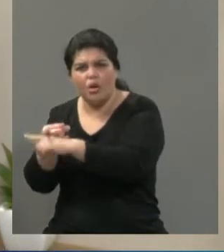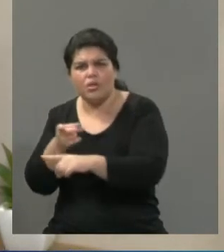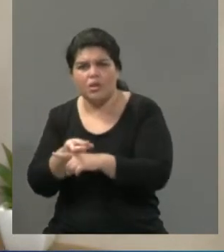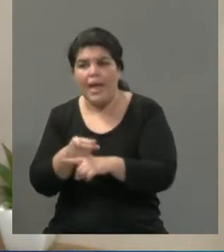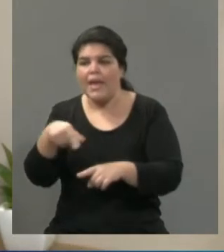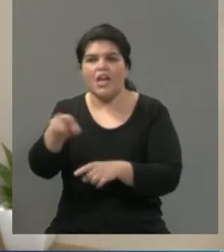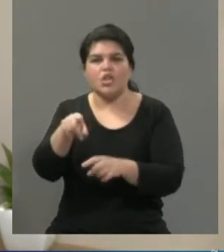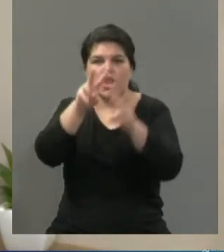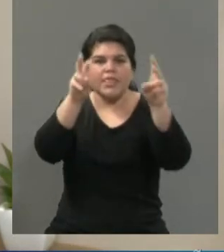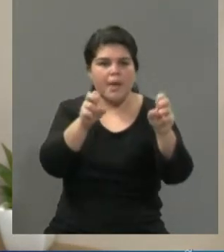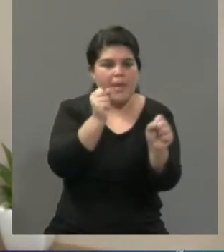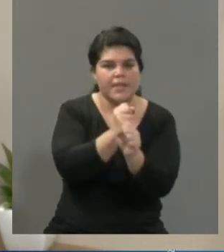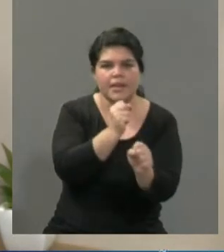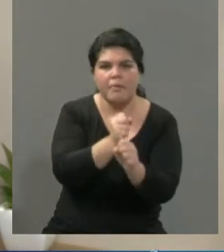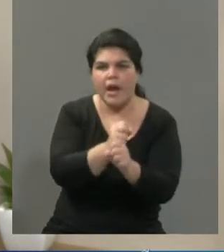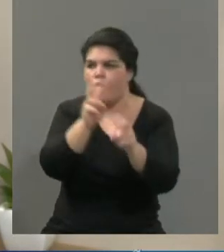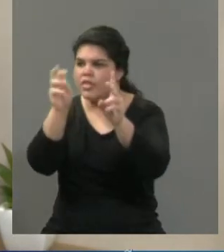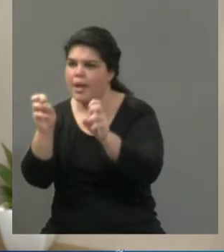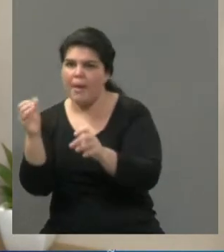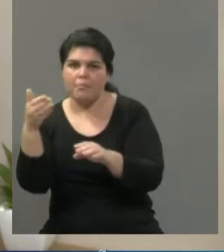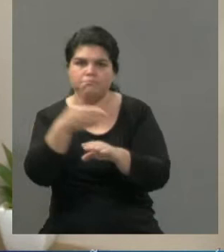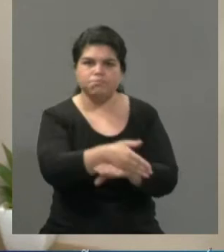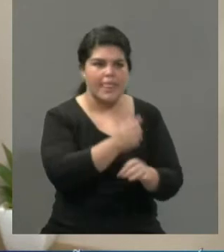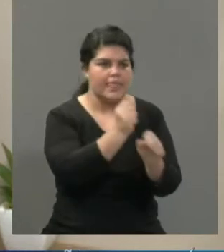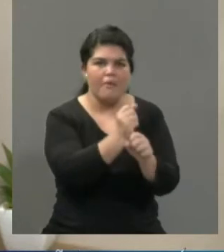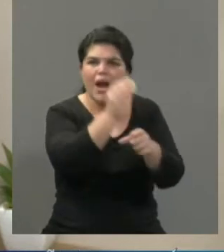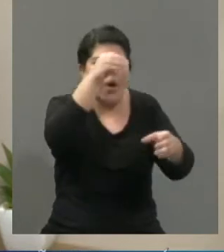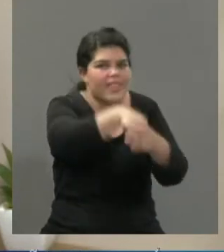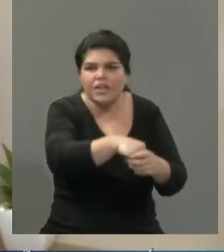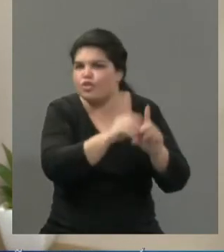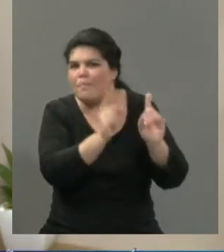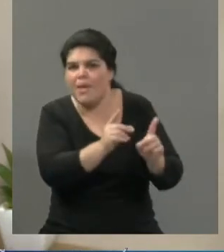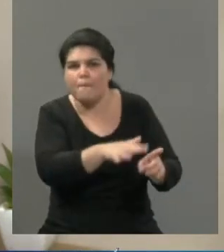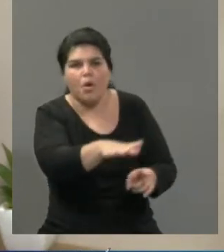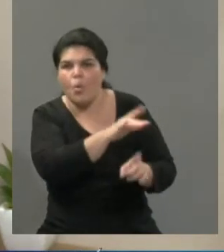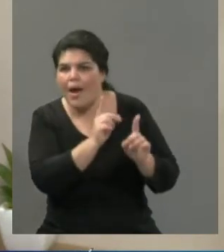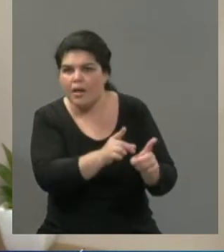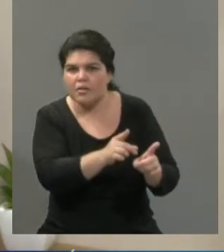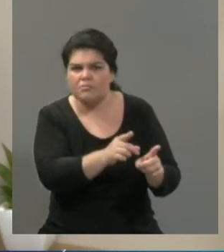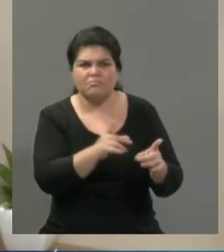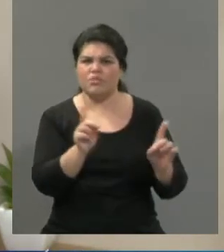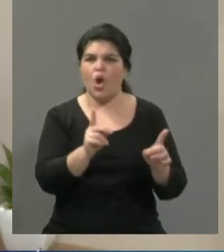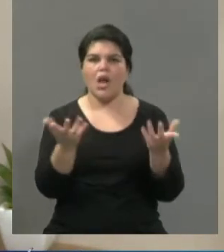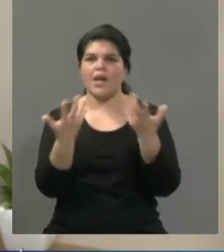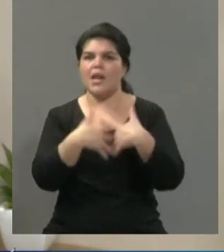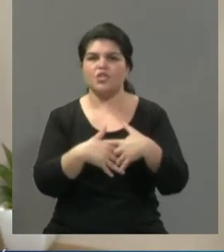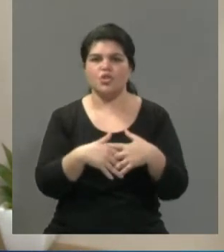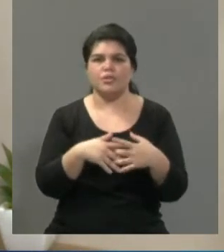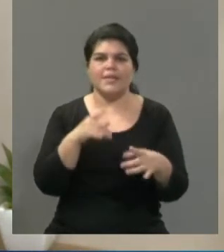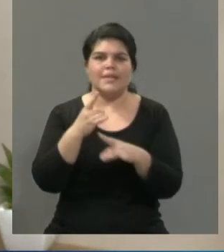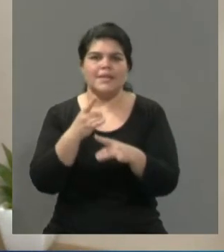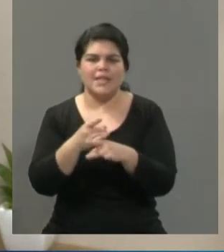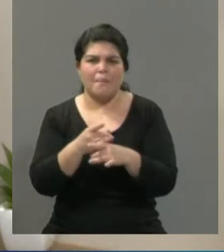laboral, no podían ir a trabajar, solamente estaba relacionado con el tema sexual. Es increíble que tengamos así de